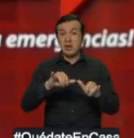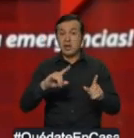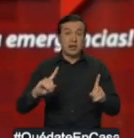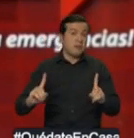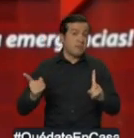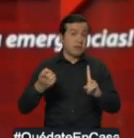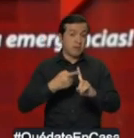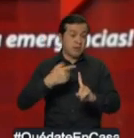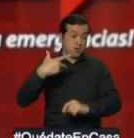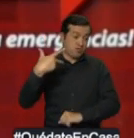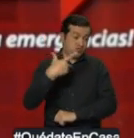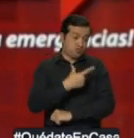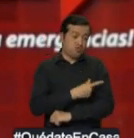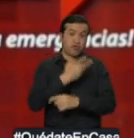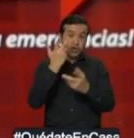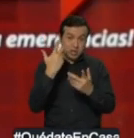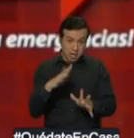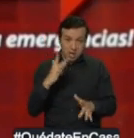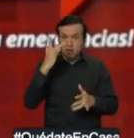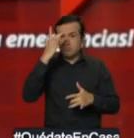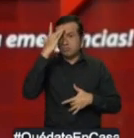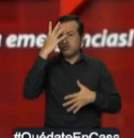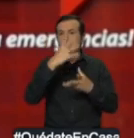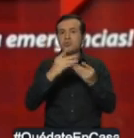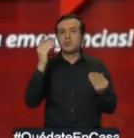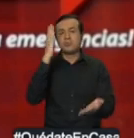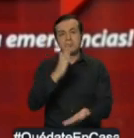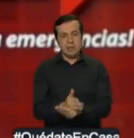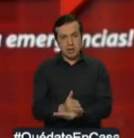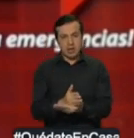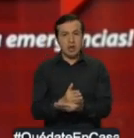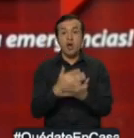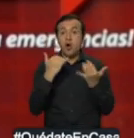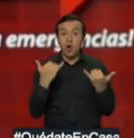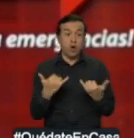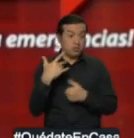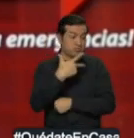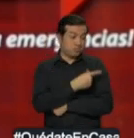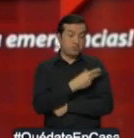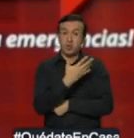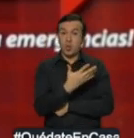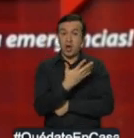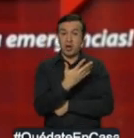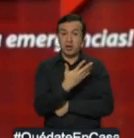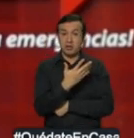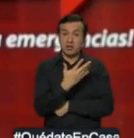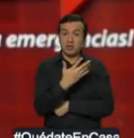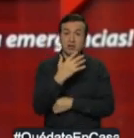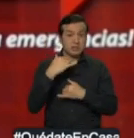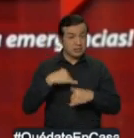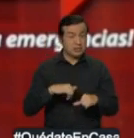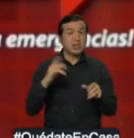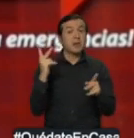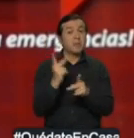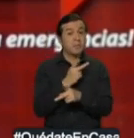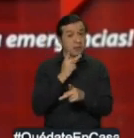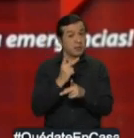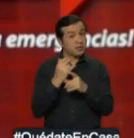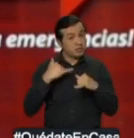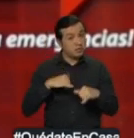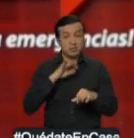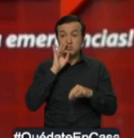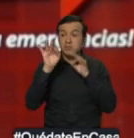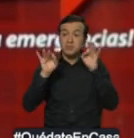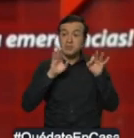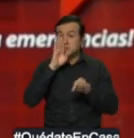cuando esa vacuna se haya masificado de lo contrario no tenemos un escenario de riesgo cero es un escenario en donde siempre